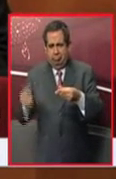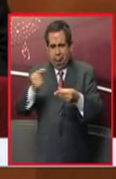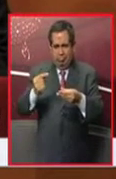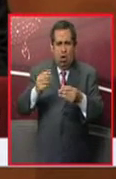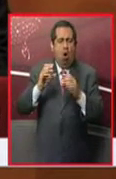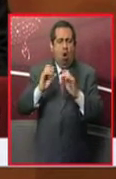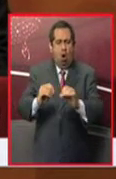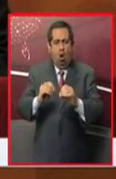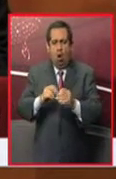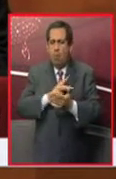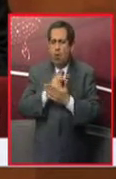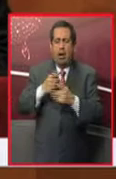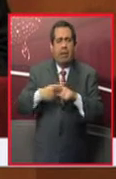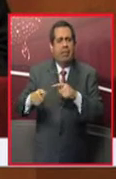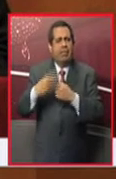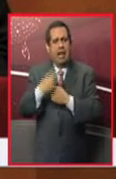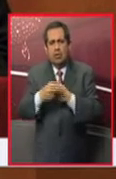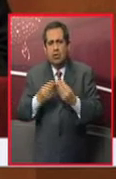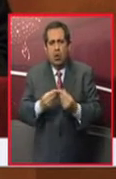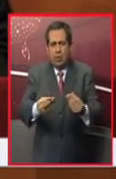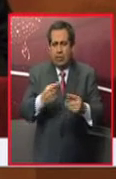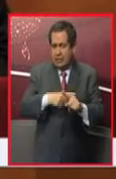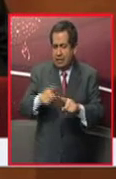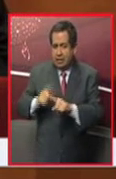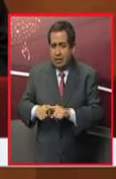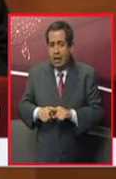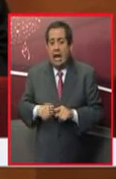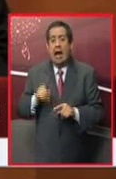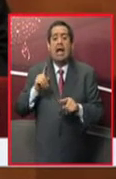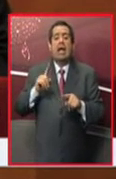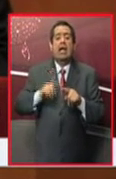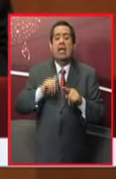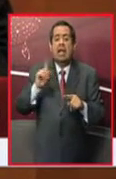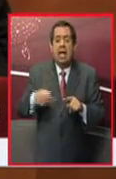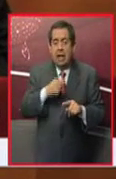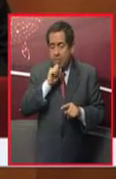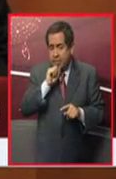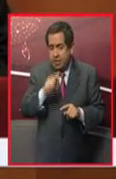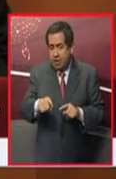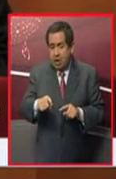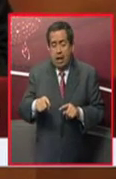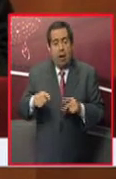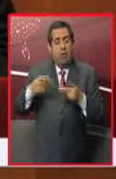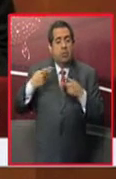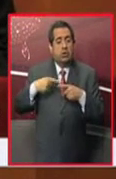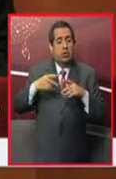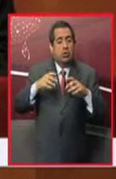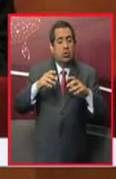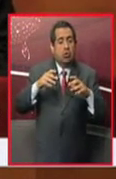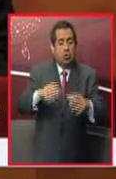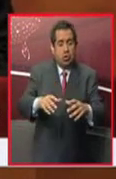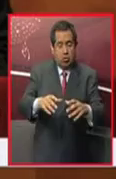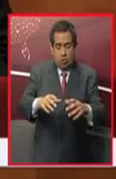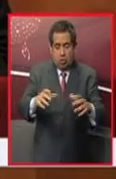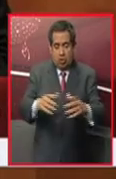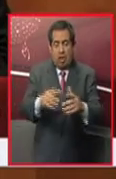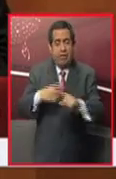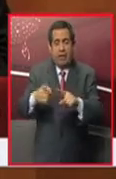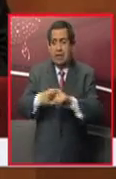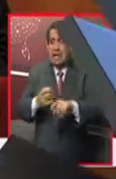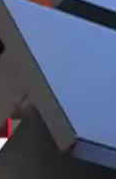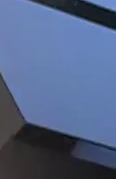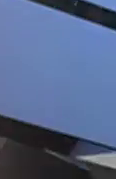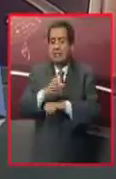programas de entrega de televisiones digitales, son tanto la Federación como las entidades.